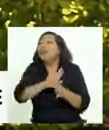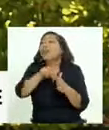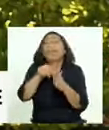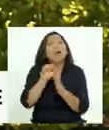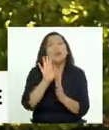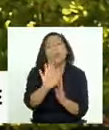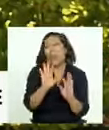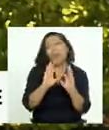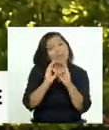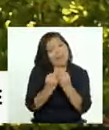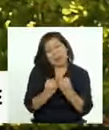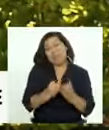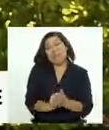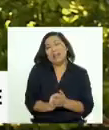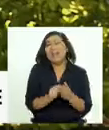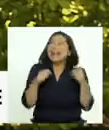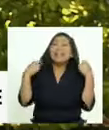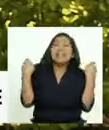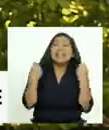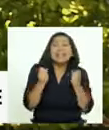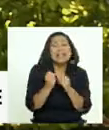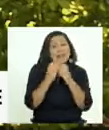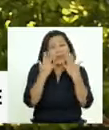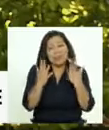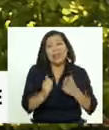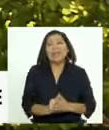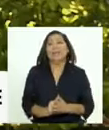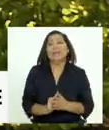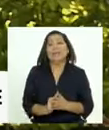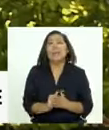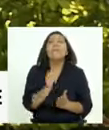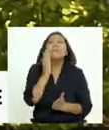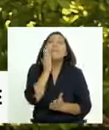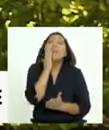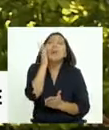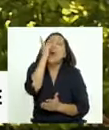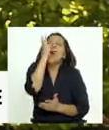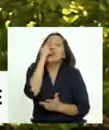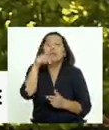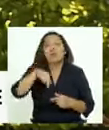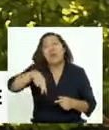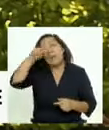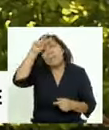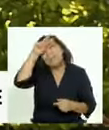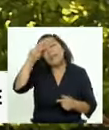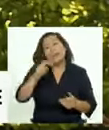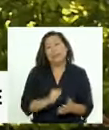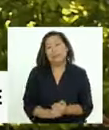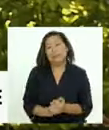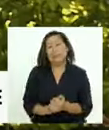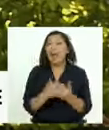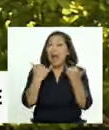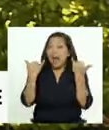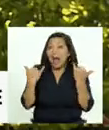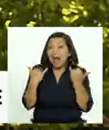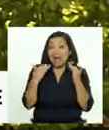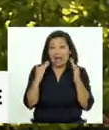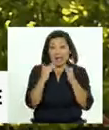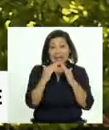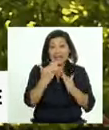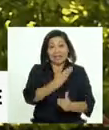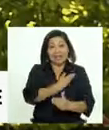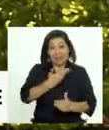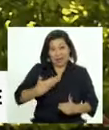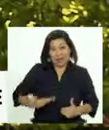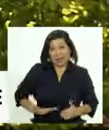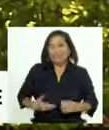la familia festejemos nuestro día mamita linda del Perú desde acá desde la casa de